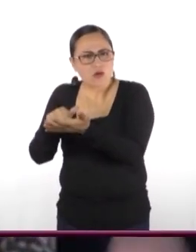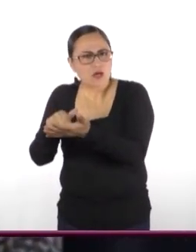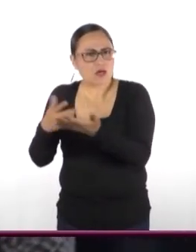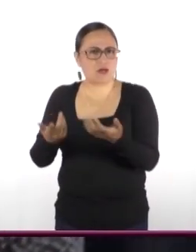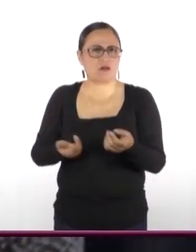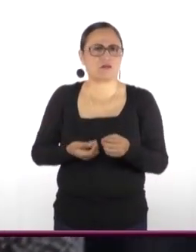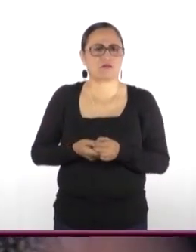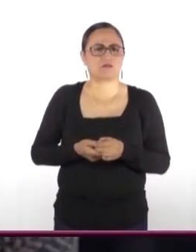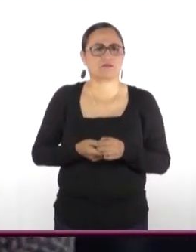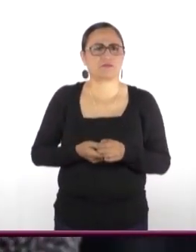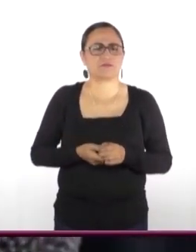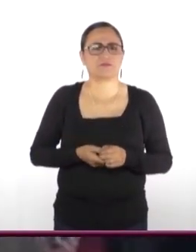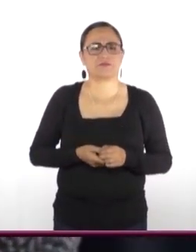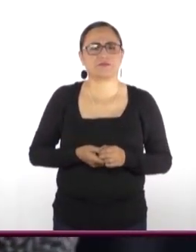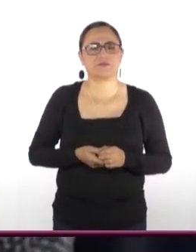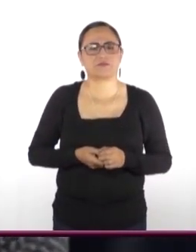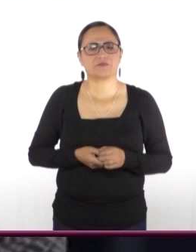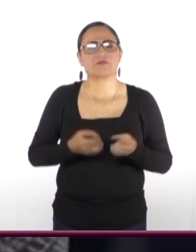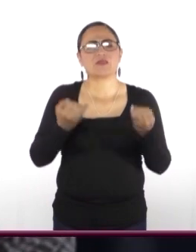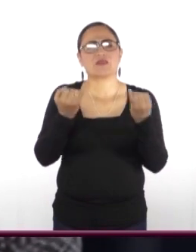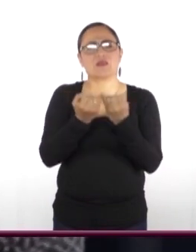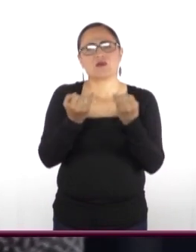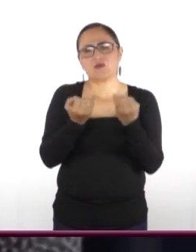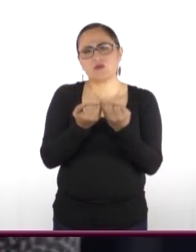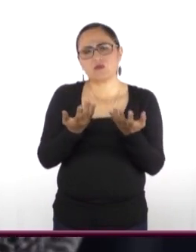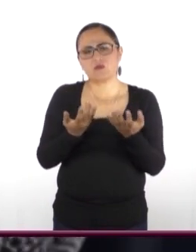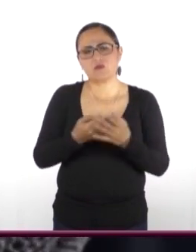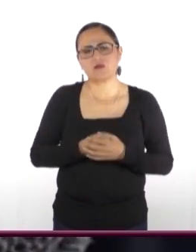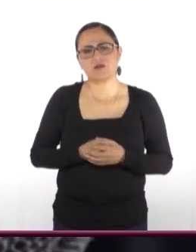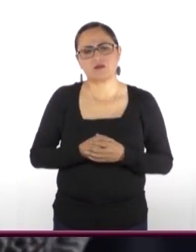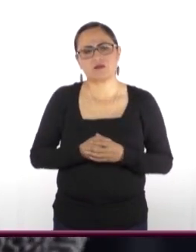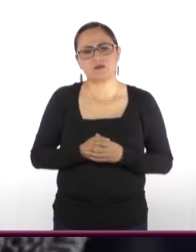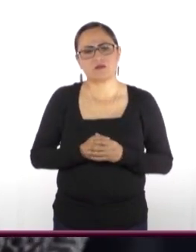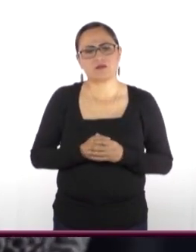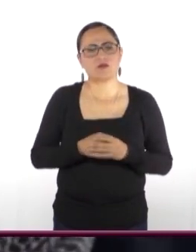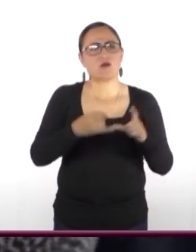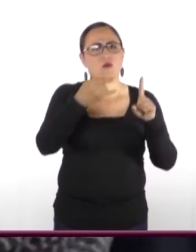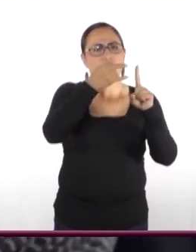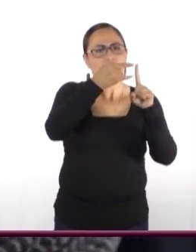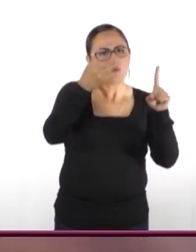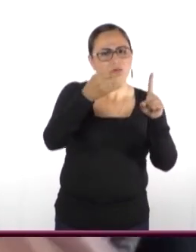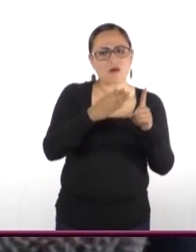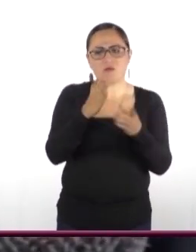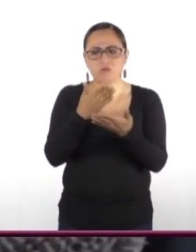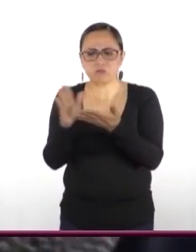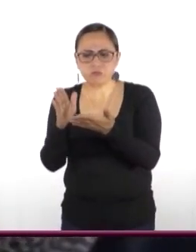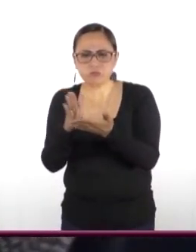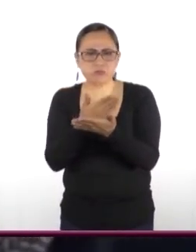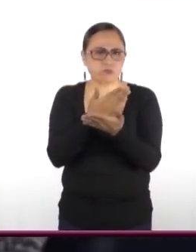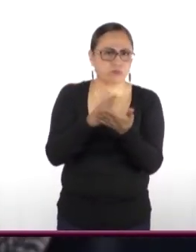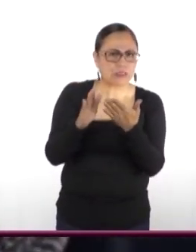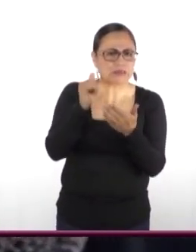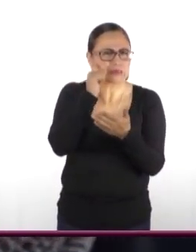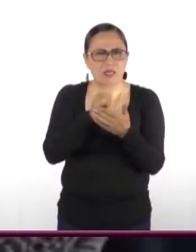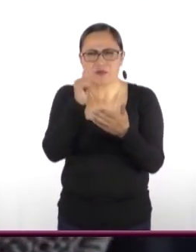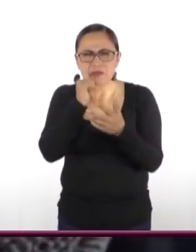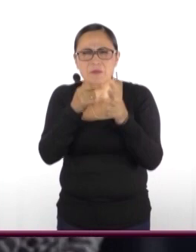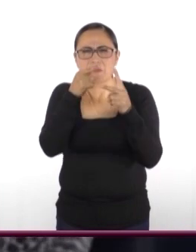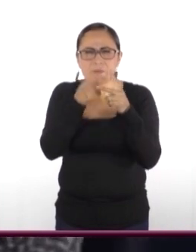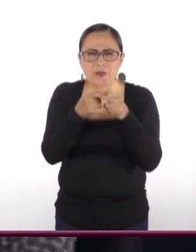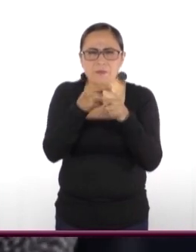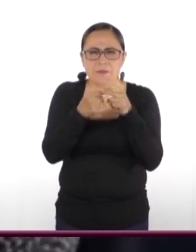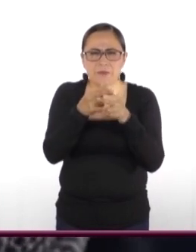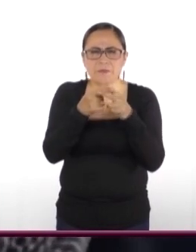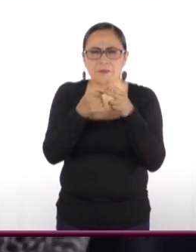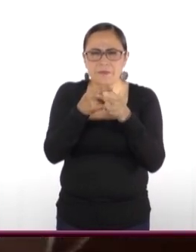otro, y cuántos van a ir más, digamos, formalmente coloreados y cuántos van a ir para allá. Entonces siempre estoy